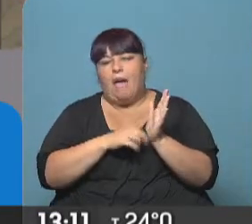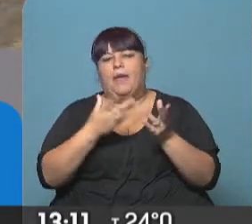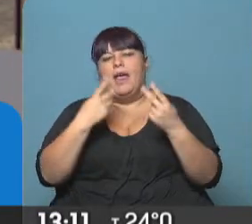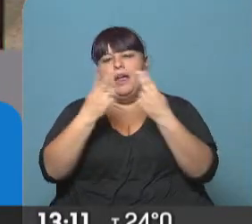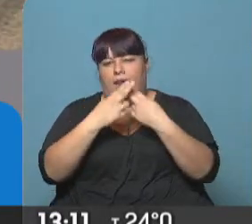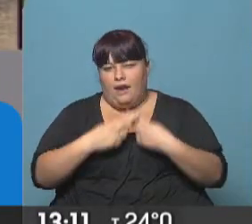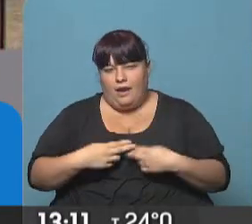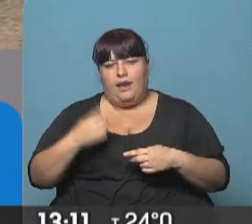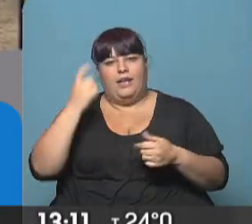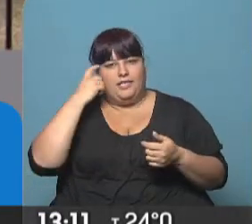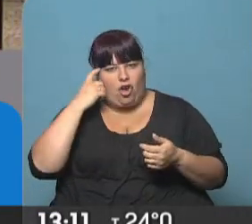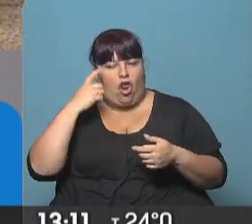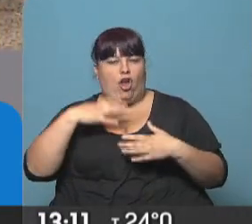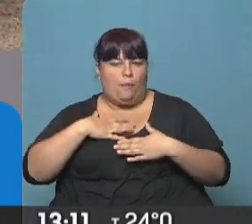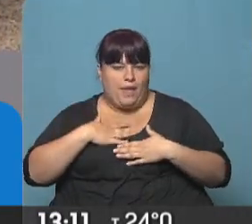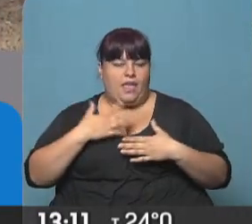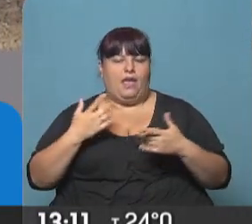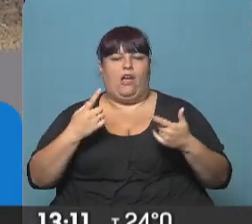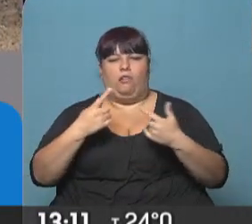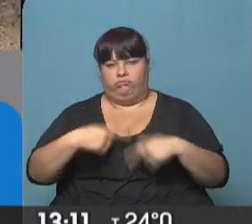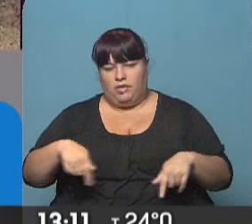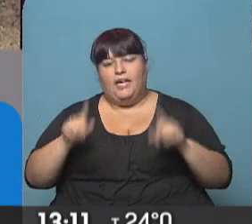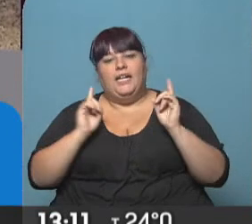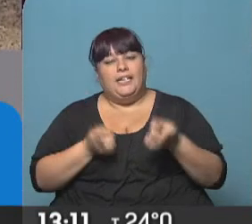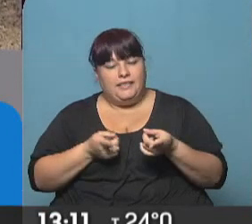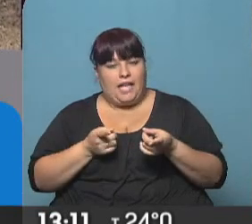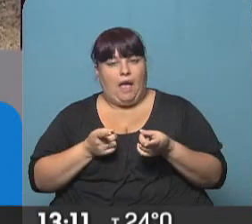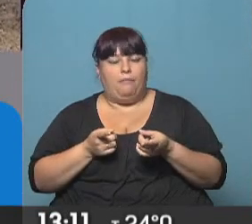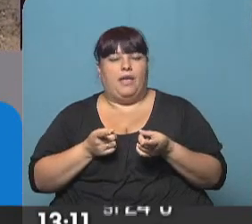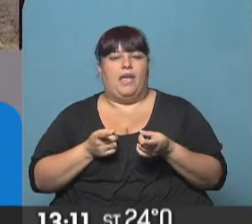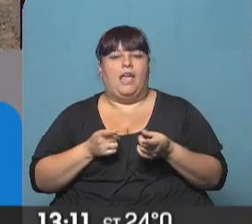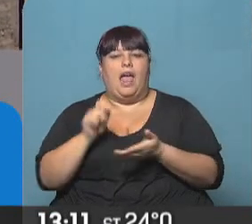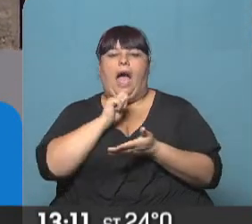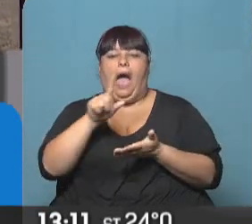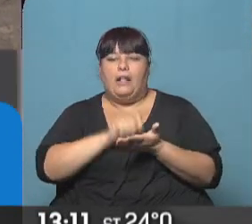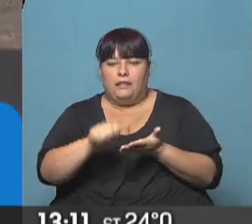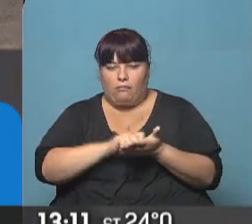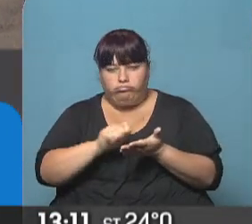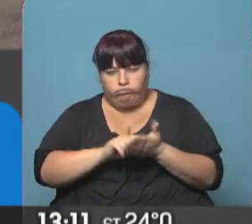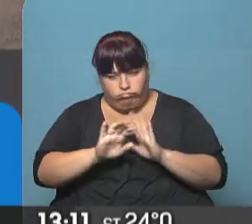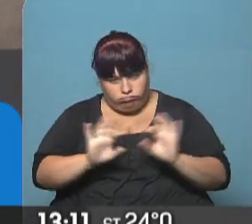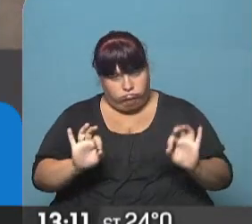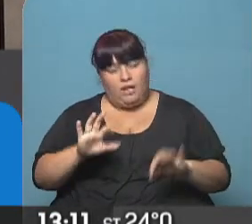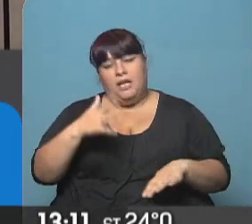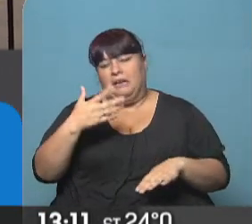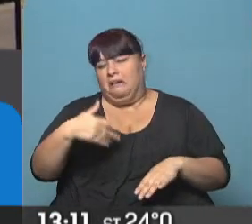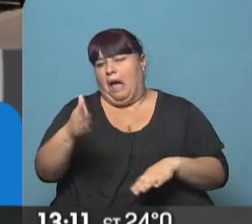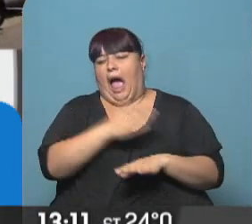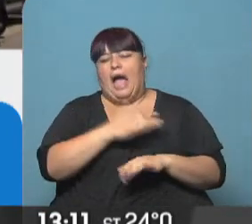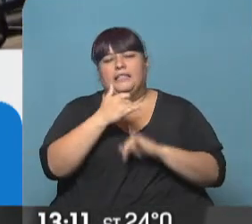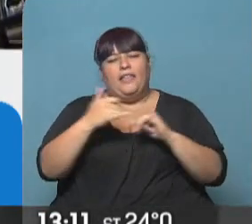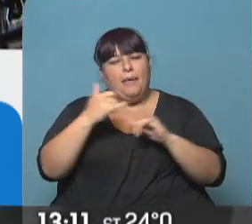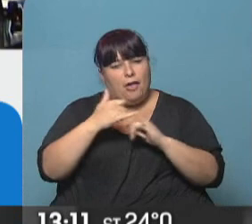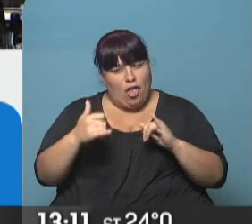exámenes psicomédicos, físicos, también el labrado de actas, y luego a partir de minutos antes del